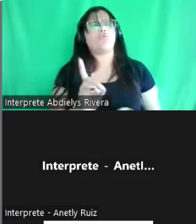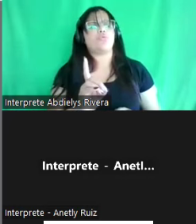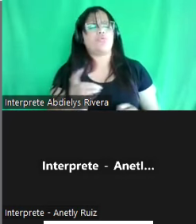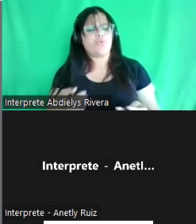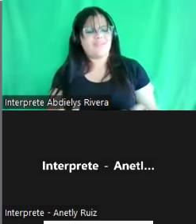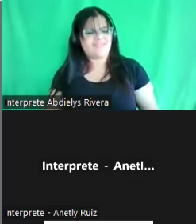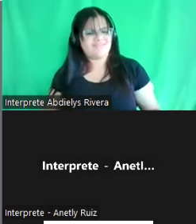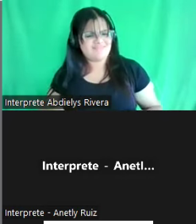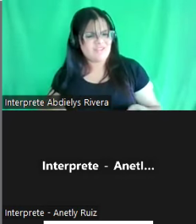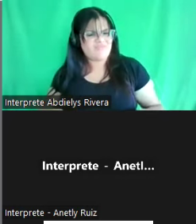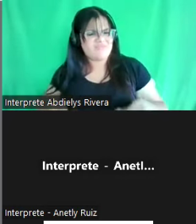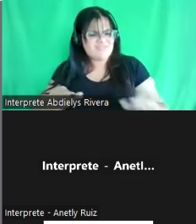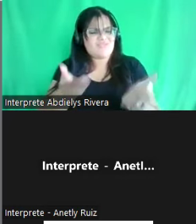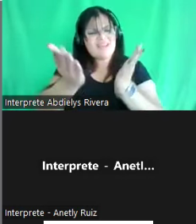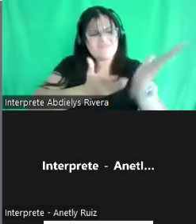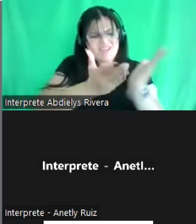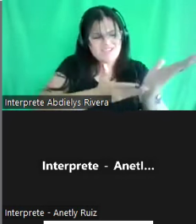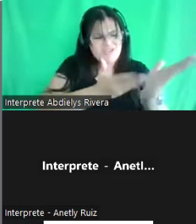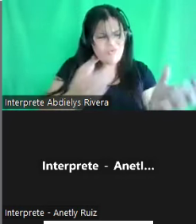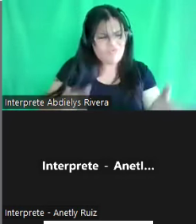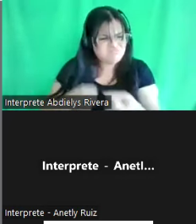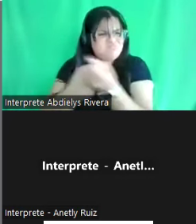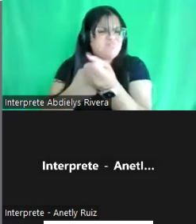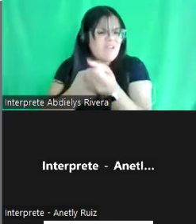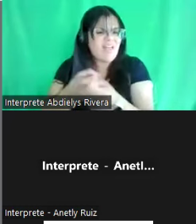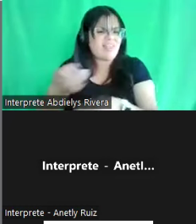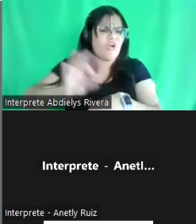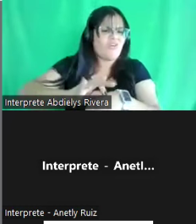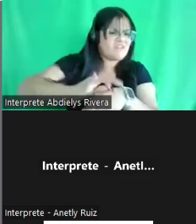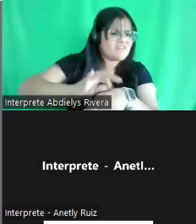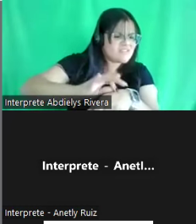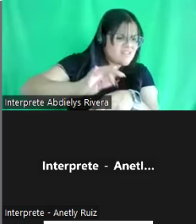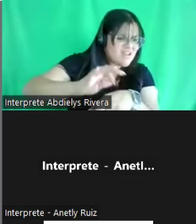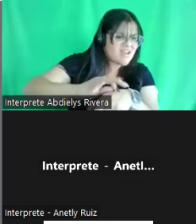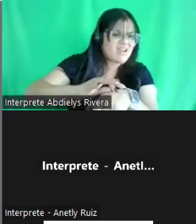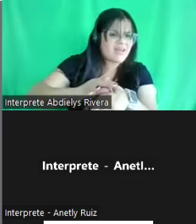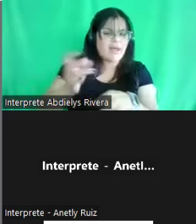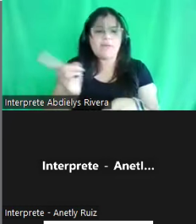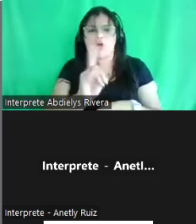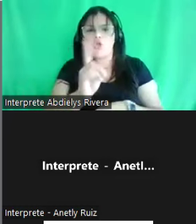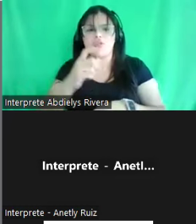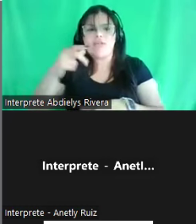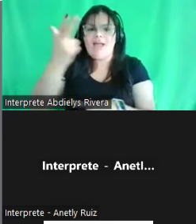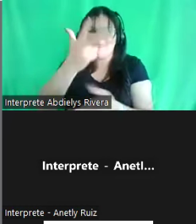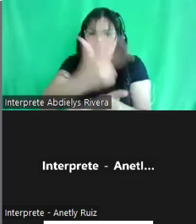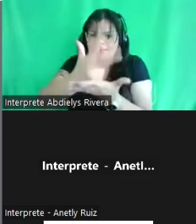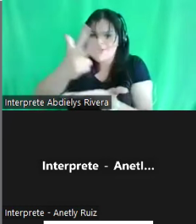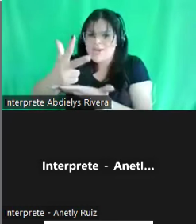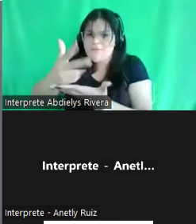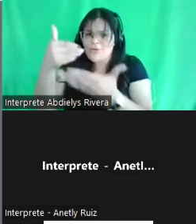Puerto Rico, por ejemplo, la oficina médica y dónde está el parking más cercano.